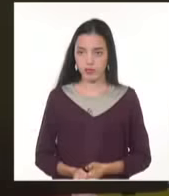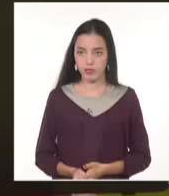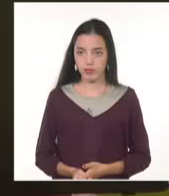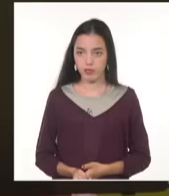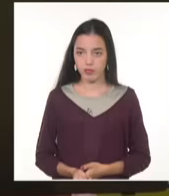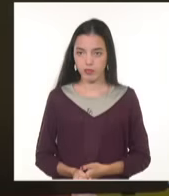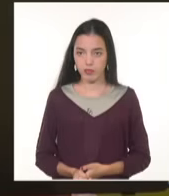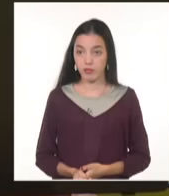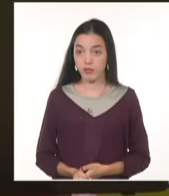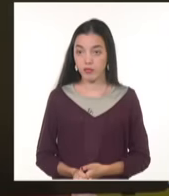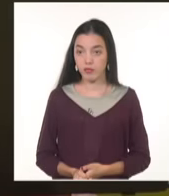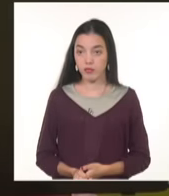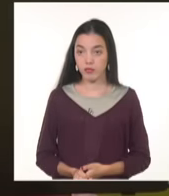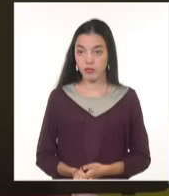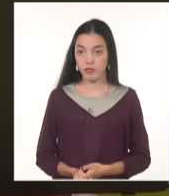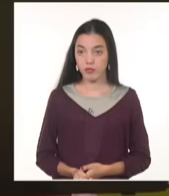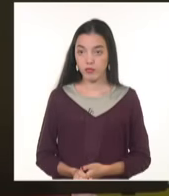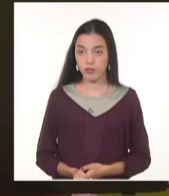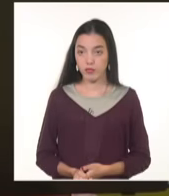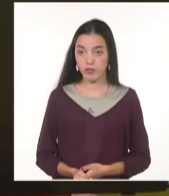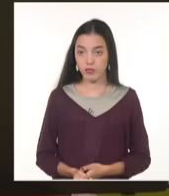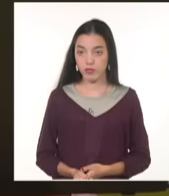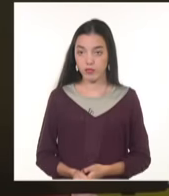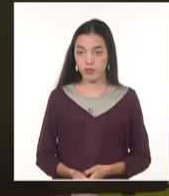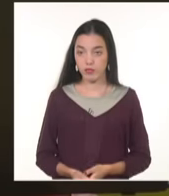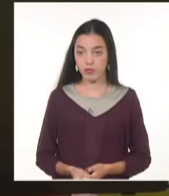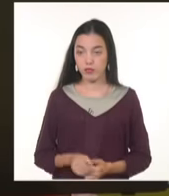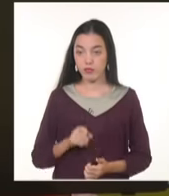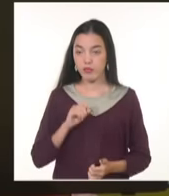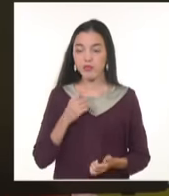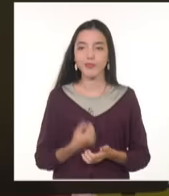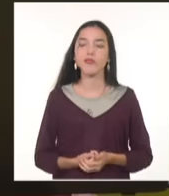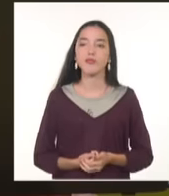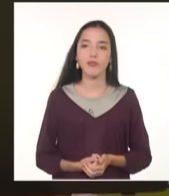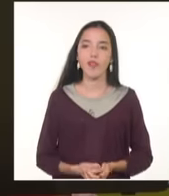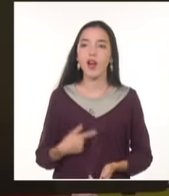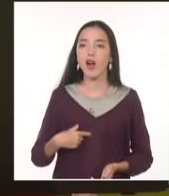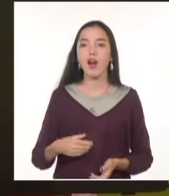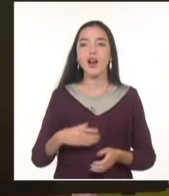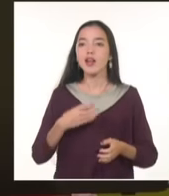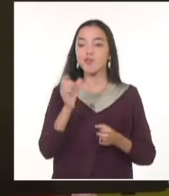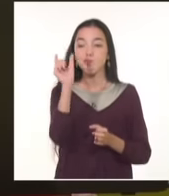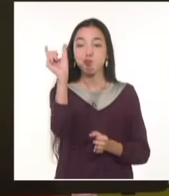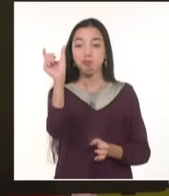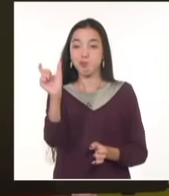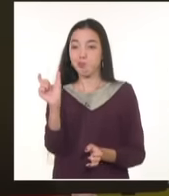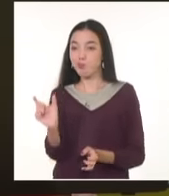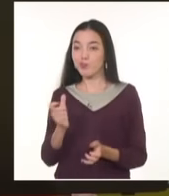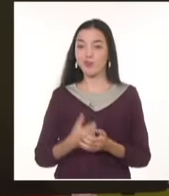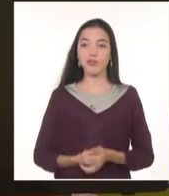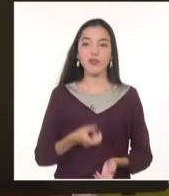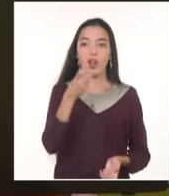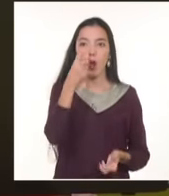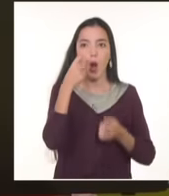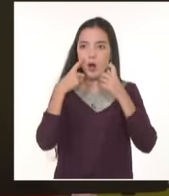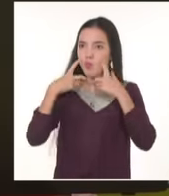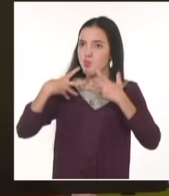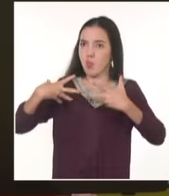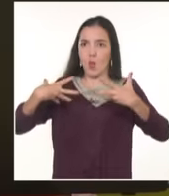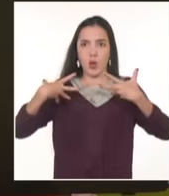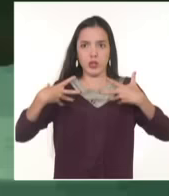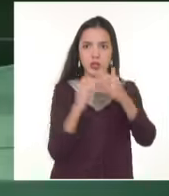I now give the floor to His Excellency Bruno Eduardo. Ofrezco la palabra ahora al excelentísimo Bruno Eduardo Rodríguez Parrilla, ministro de Asuntos Exteriores